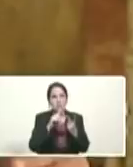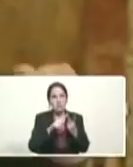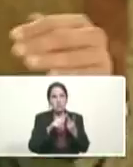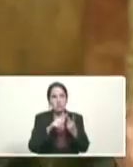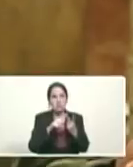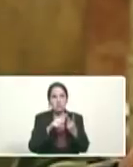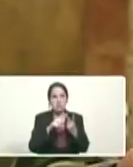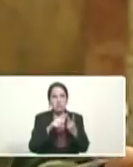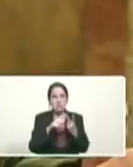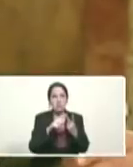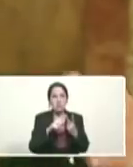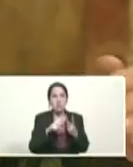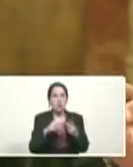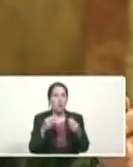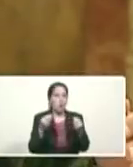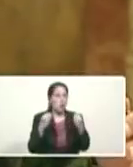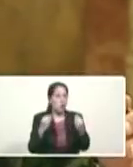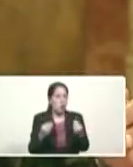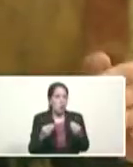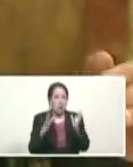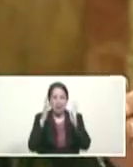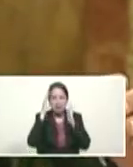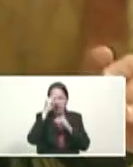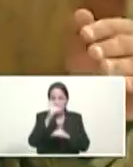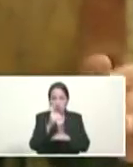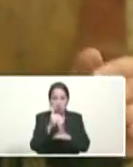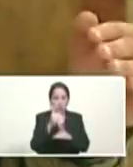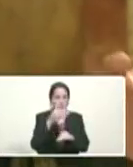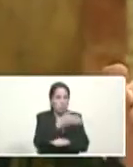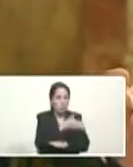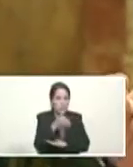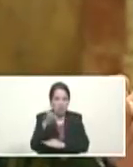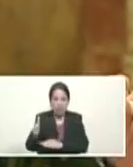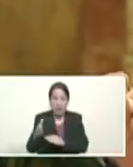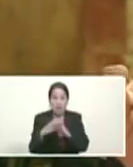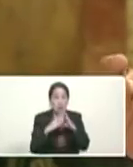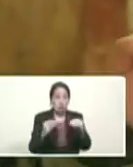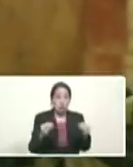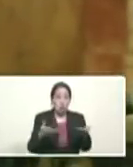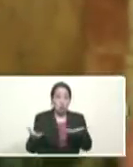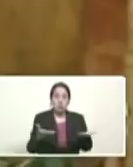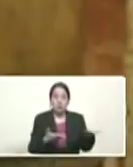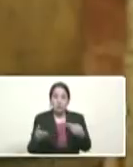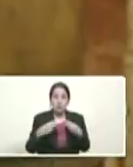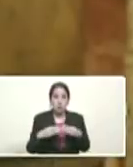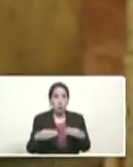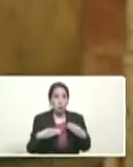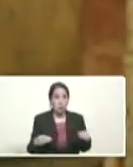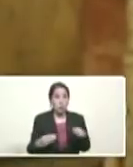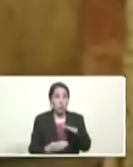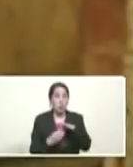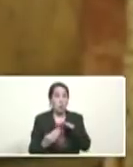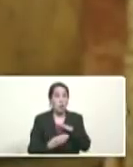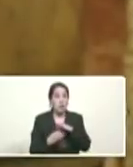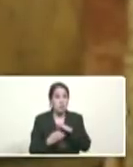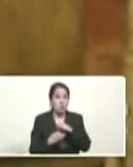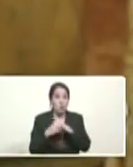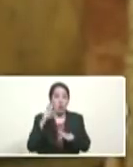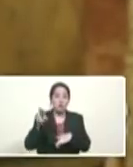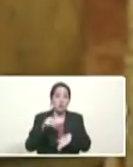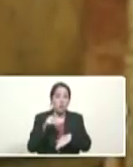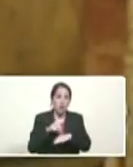del abordaje abordaje a todos los servicios públicos básicos a nivel nacional